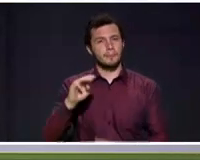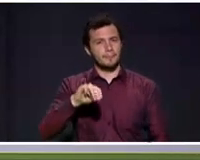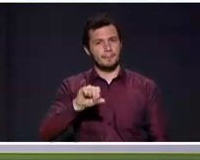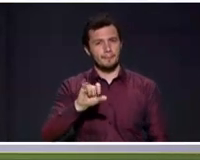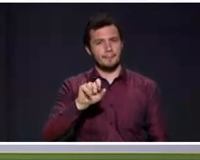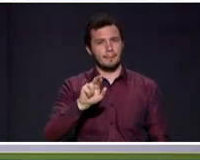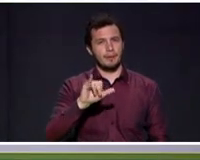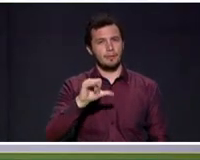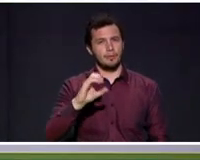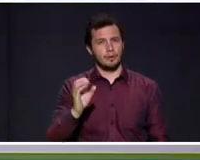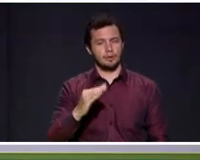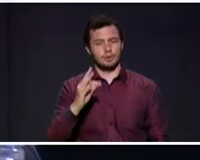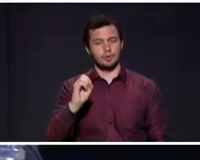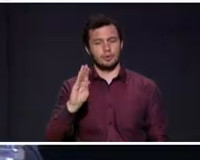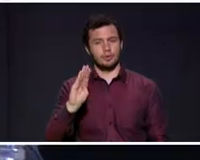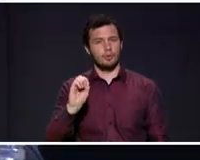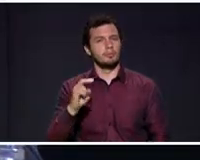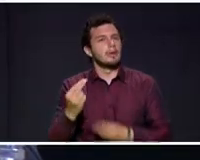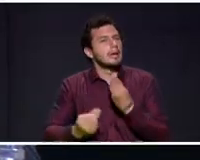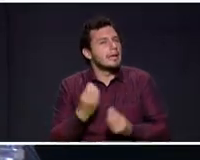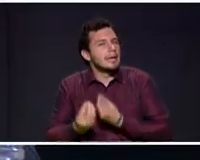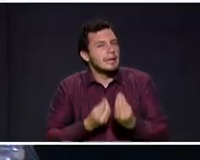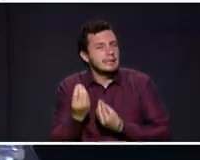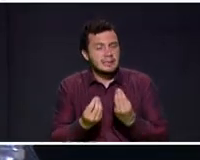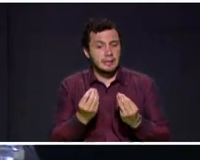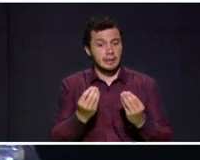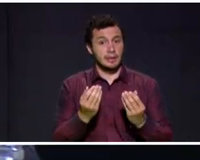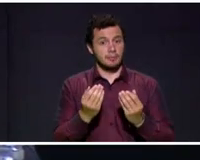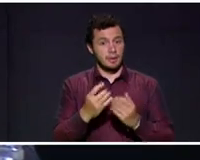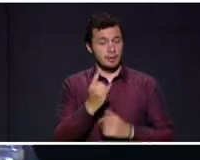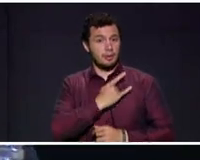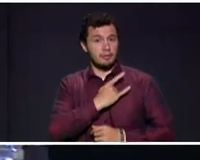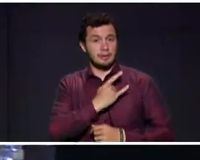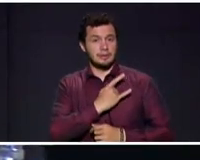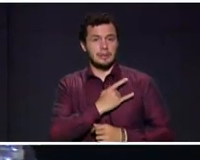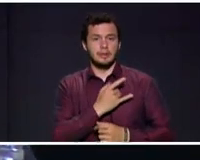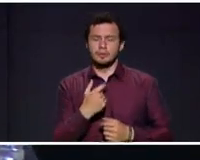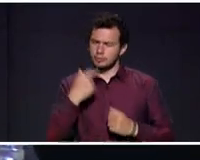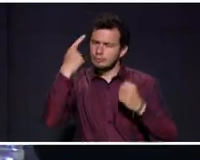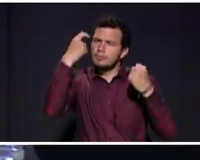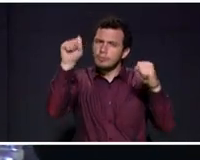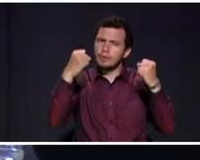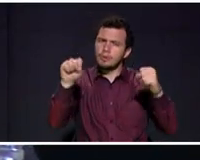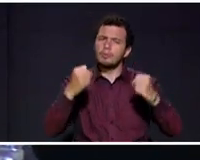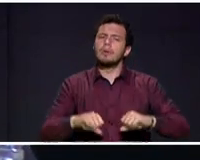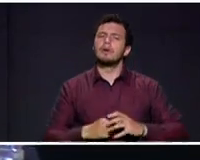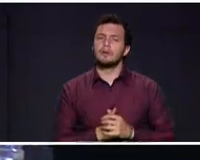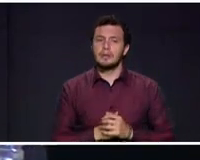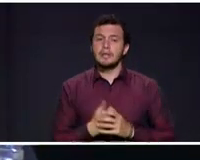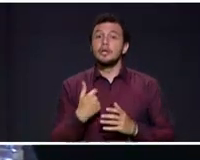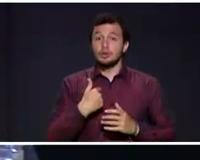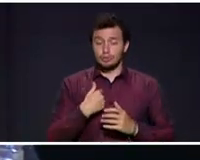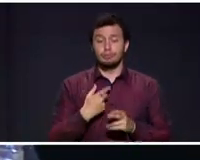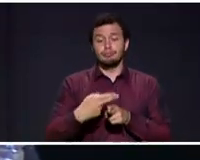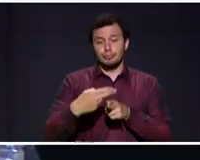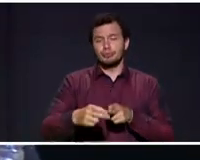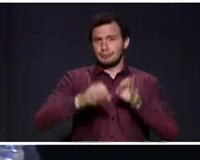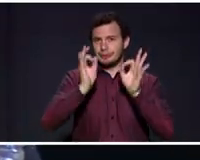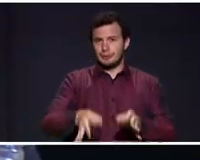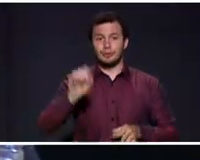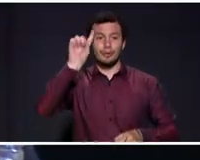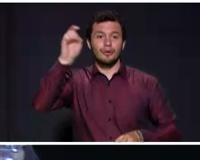superior primero quiero decirles que estoy preocupado porque voy a ser gobernador de antioquia y quería que uno de los grammy secretario de educación pero todos saben tanto